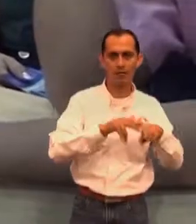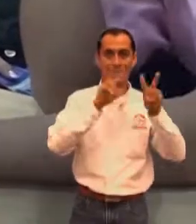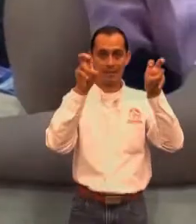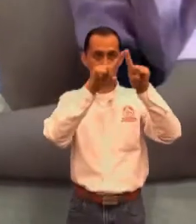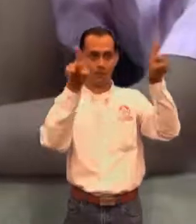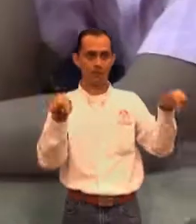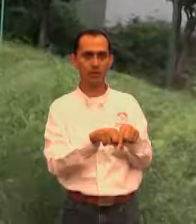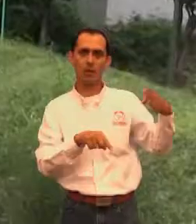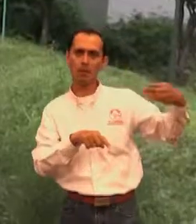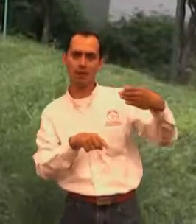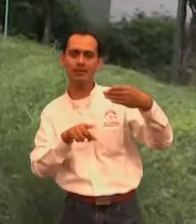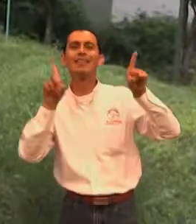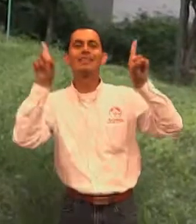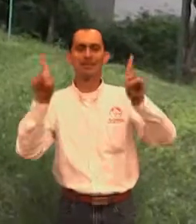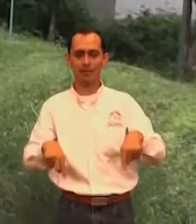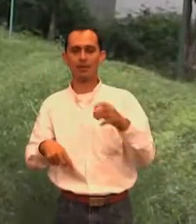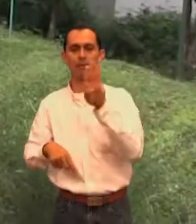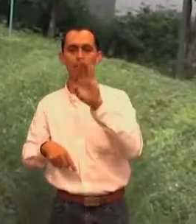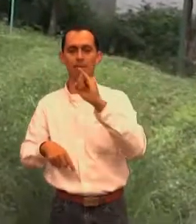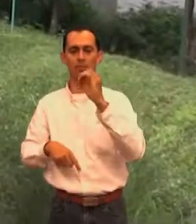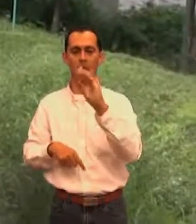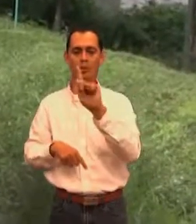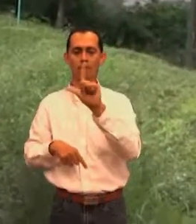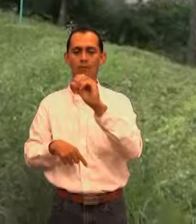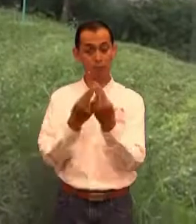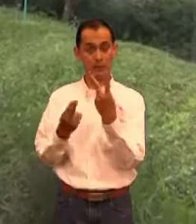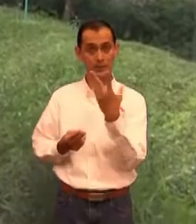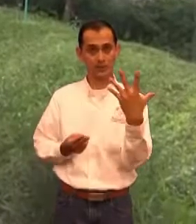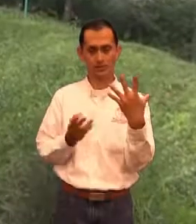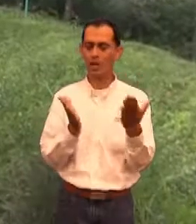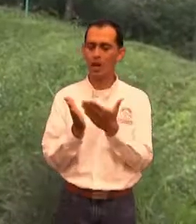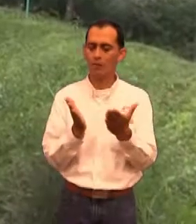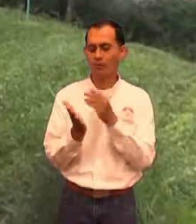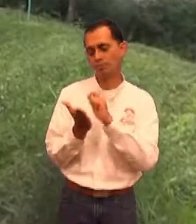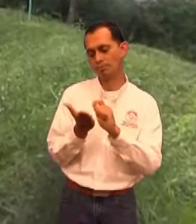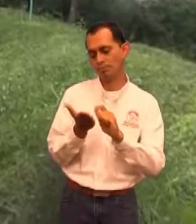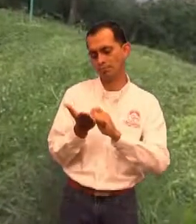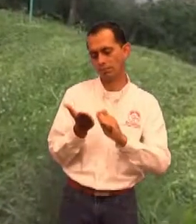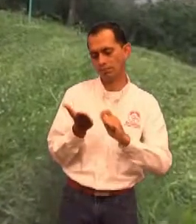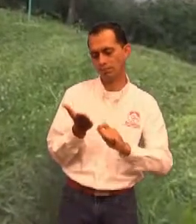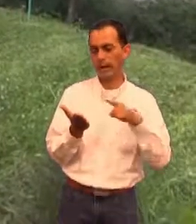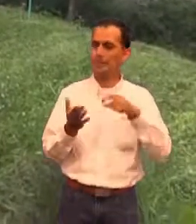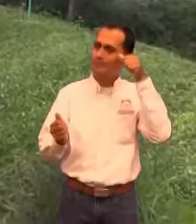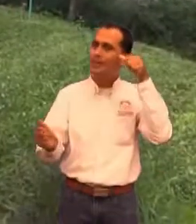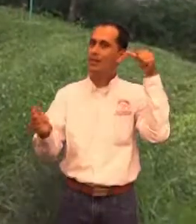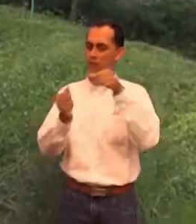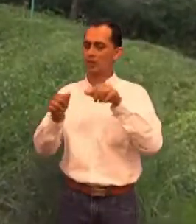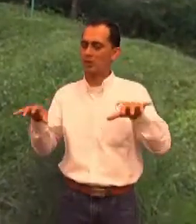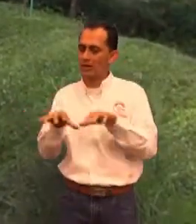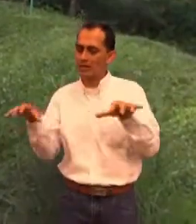sobre acuarística y bioflog. Produjimos nuestro libro número 25 de las memorias de la jornada de